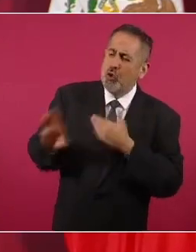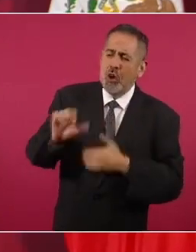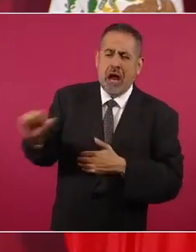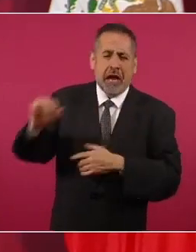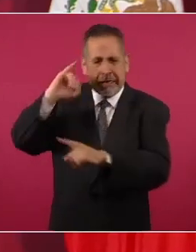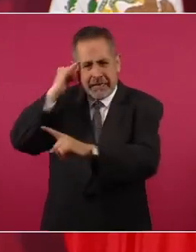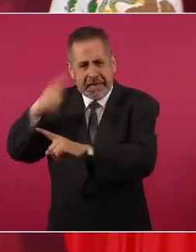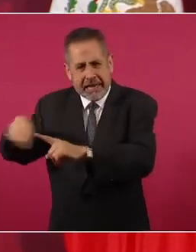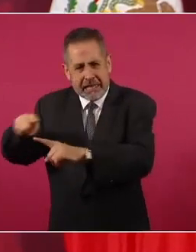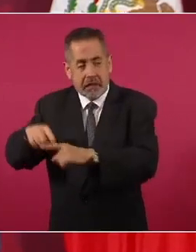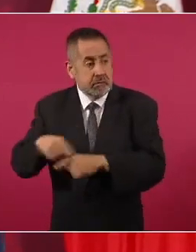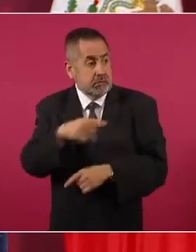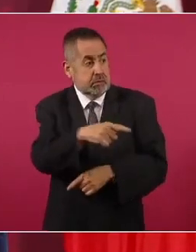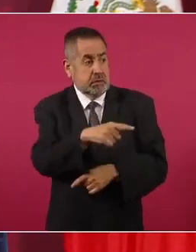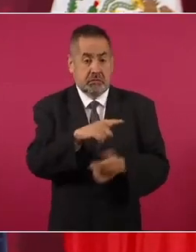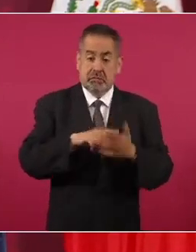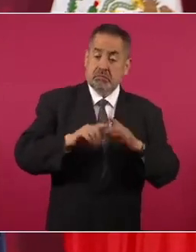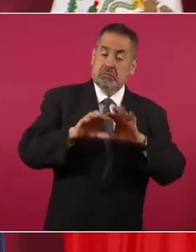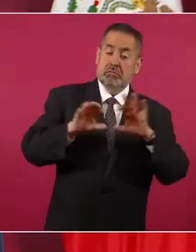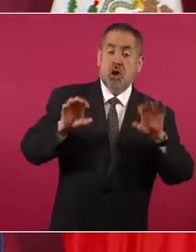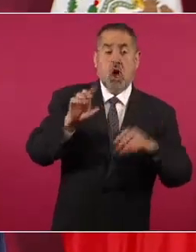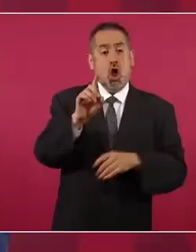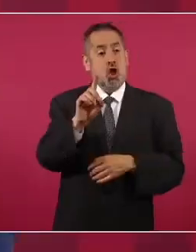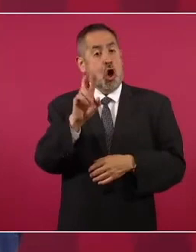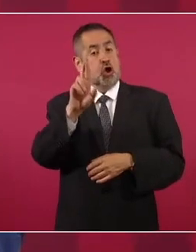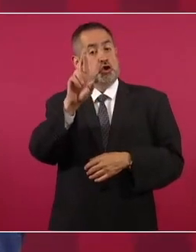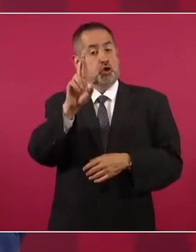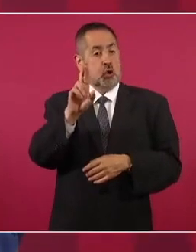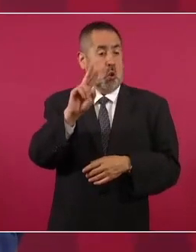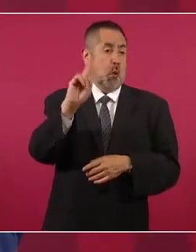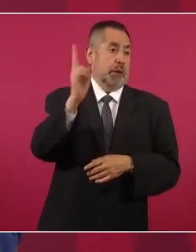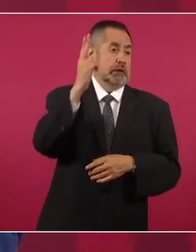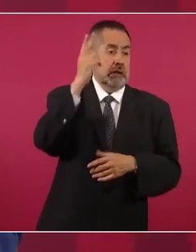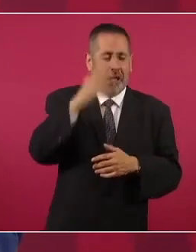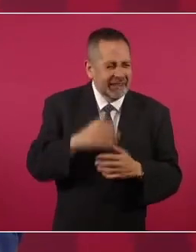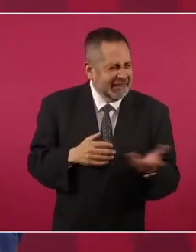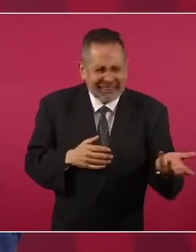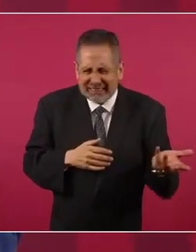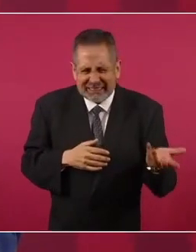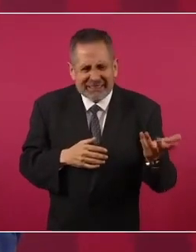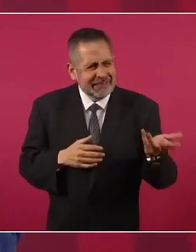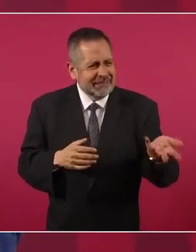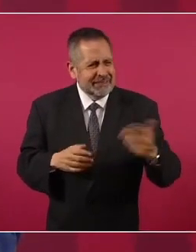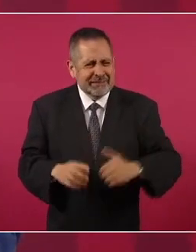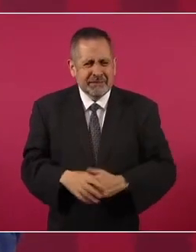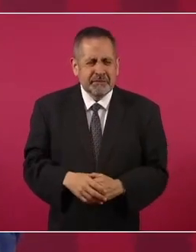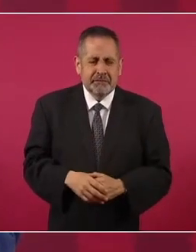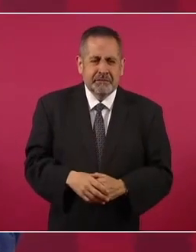Pero es doctor en una universidad